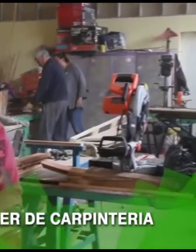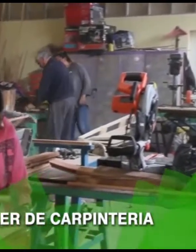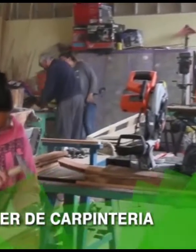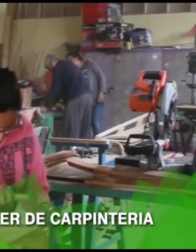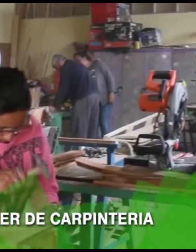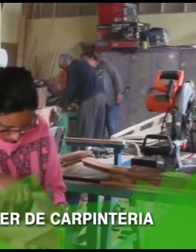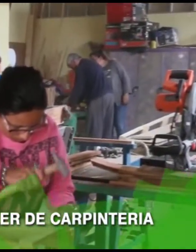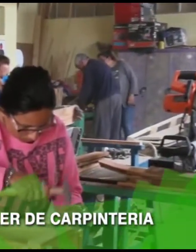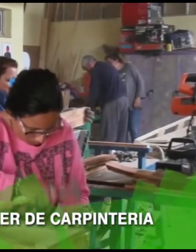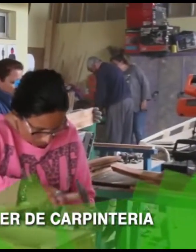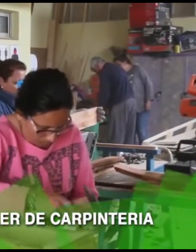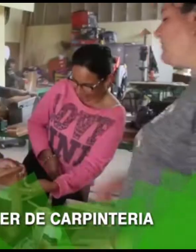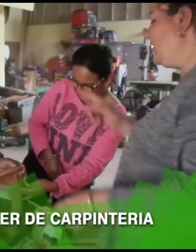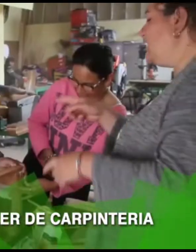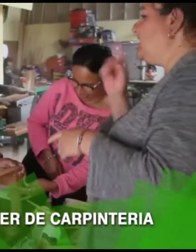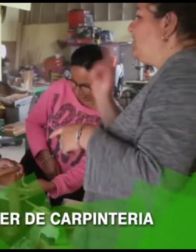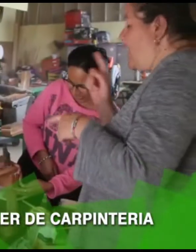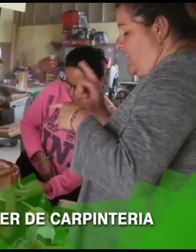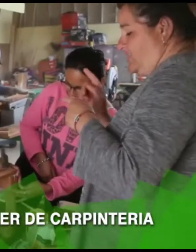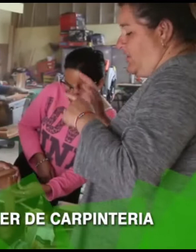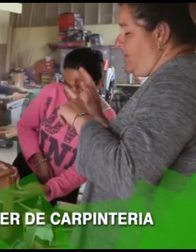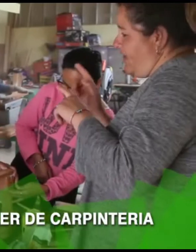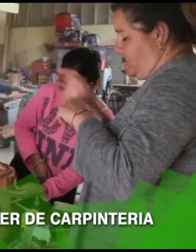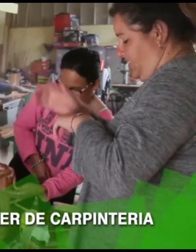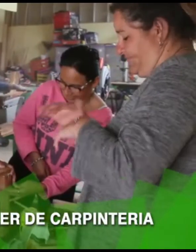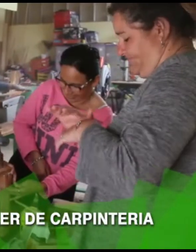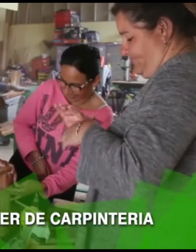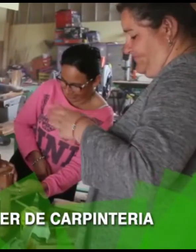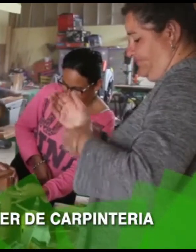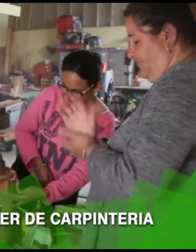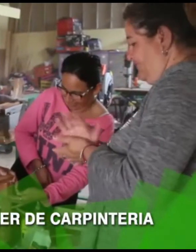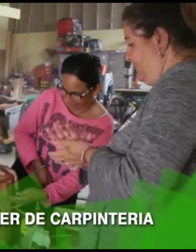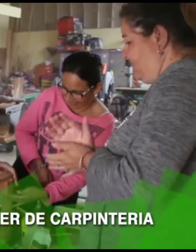señor Salvador Secarossi, y el tallerista Cristian Giacopini.